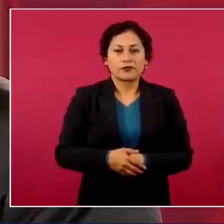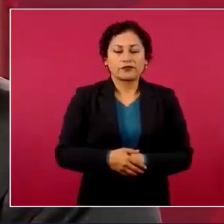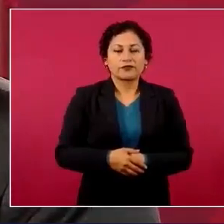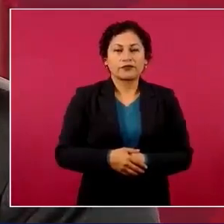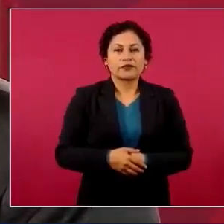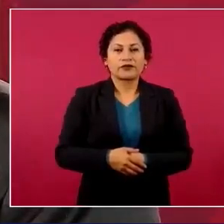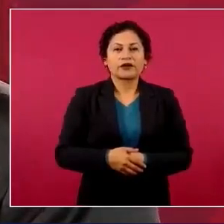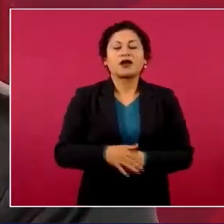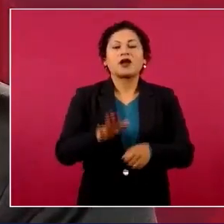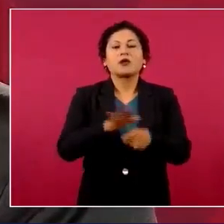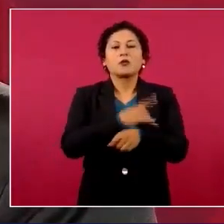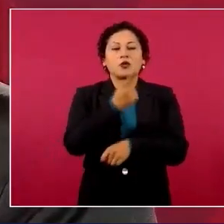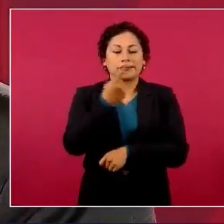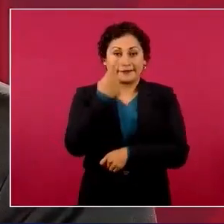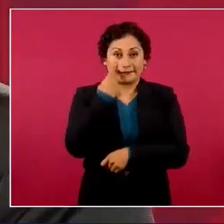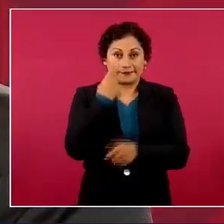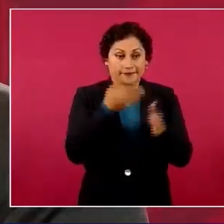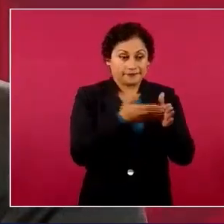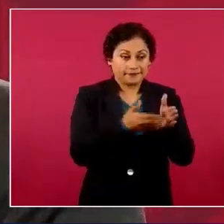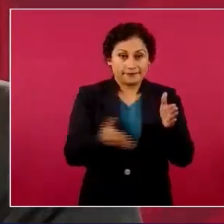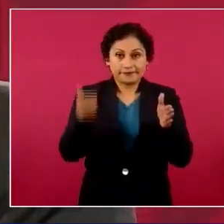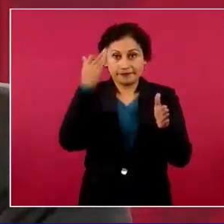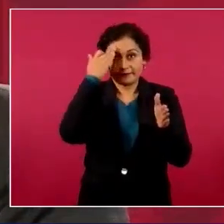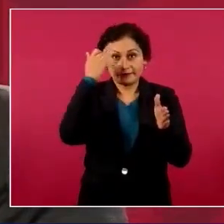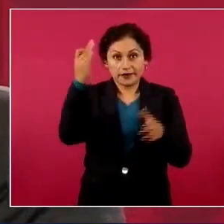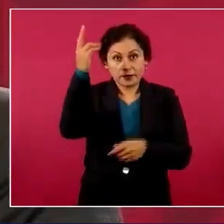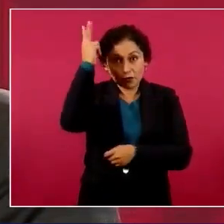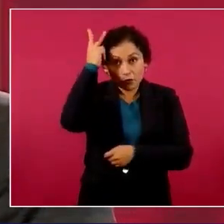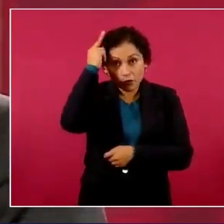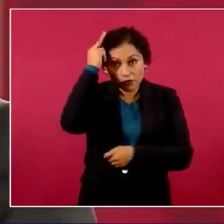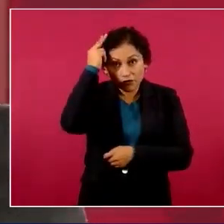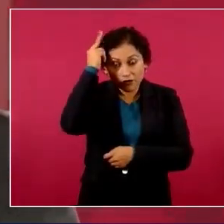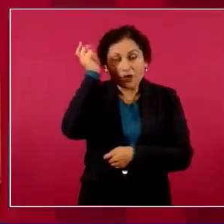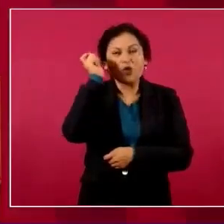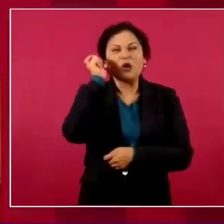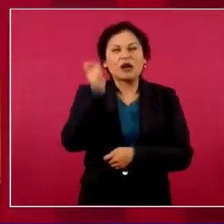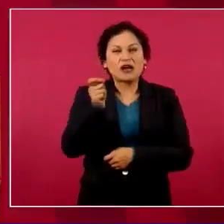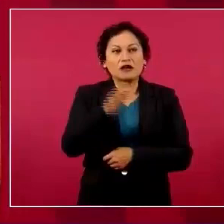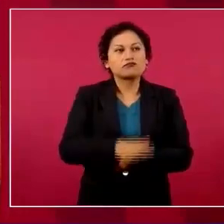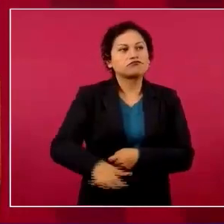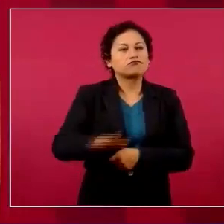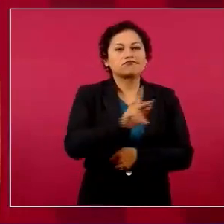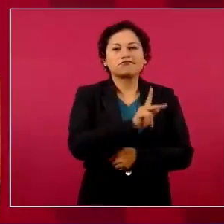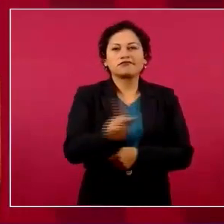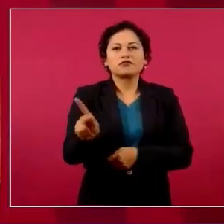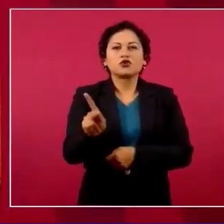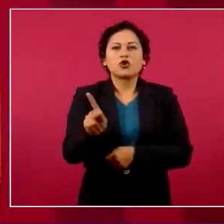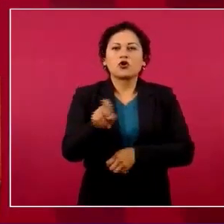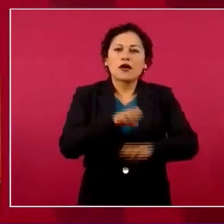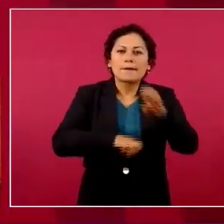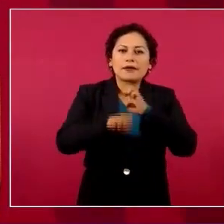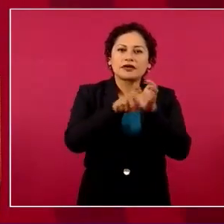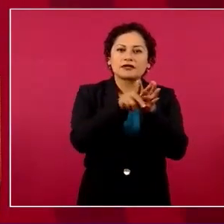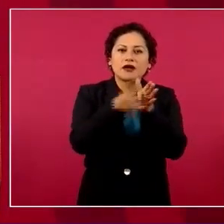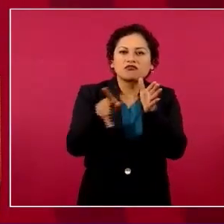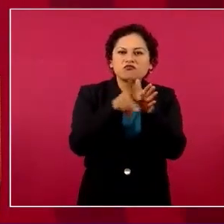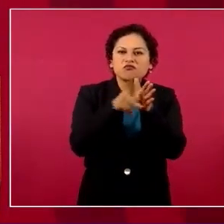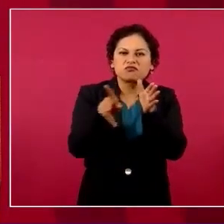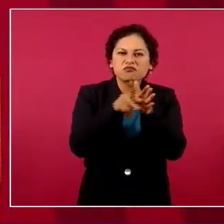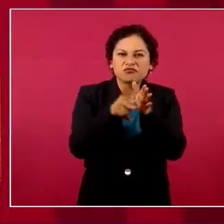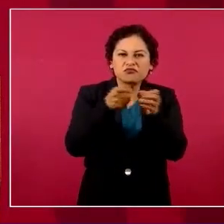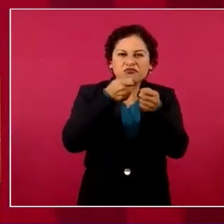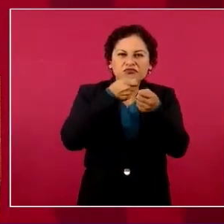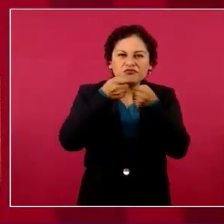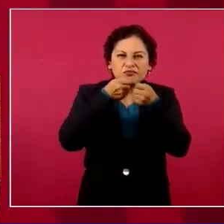en el Porfiriato toda la prensa la tenía en un puño